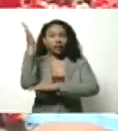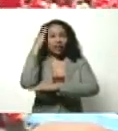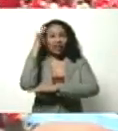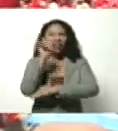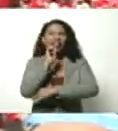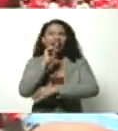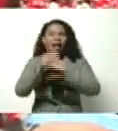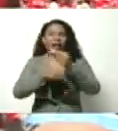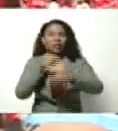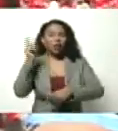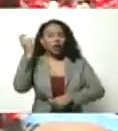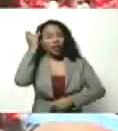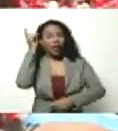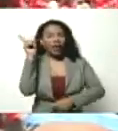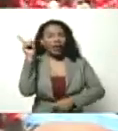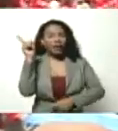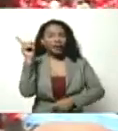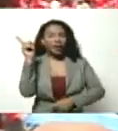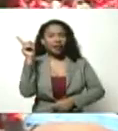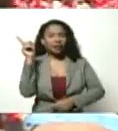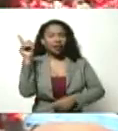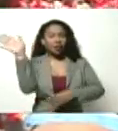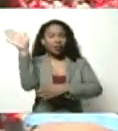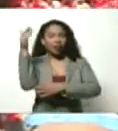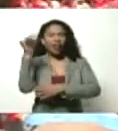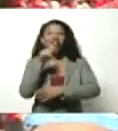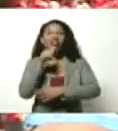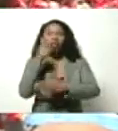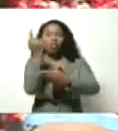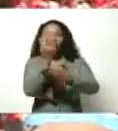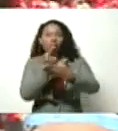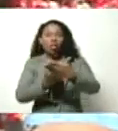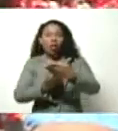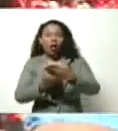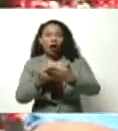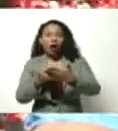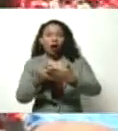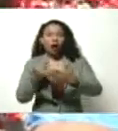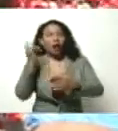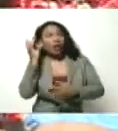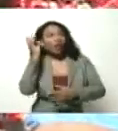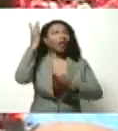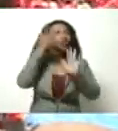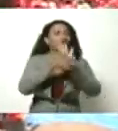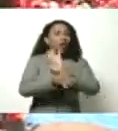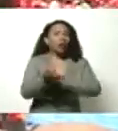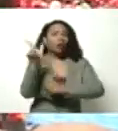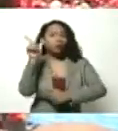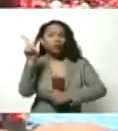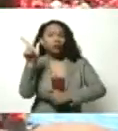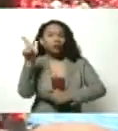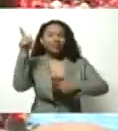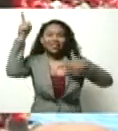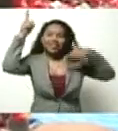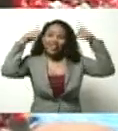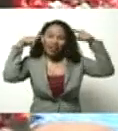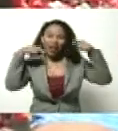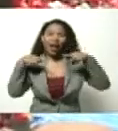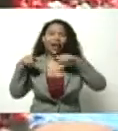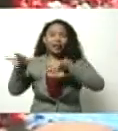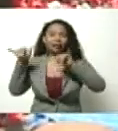quién hizo ese estandarte quien dibujó la el logo del psv llave